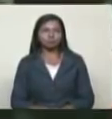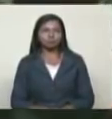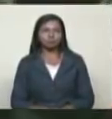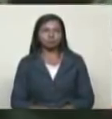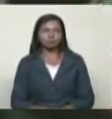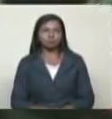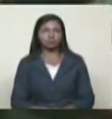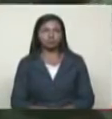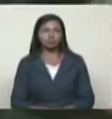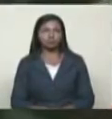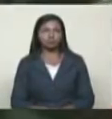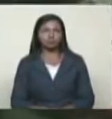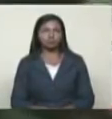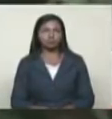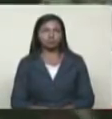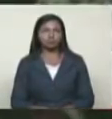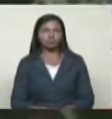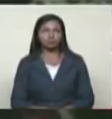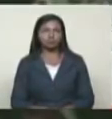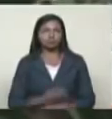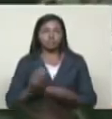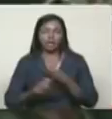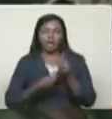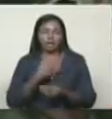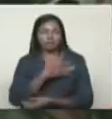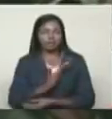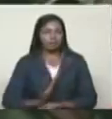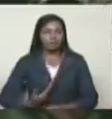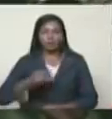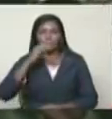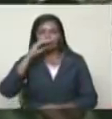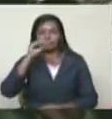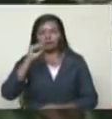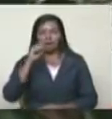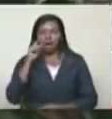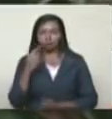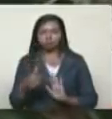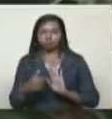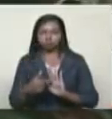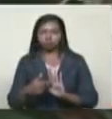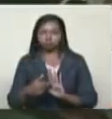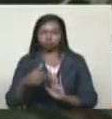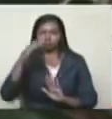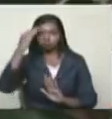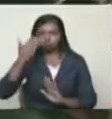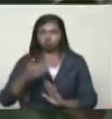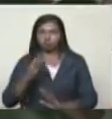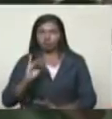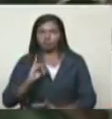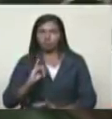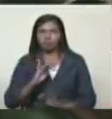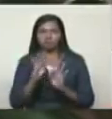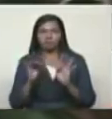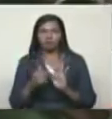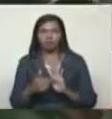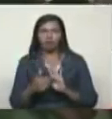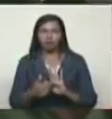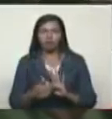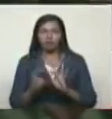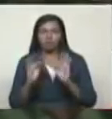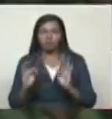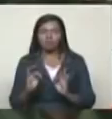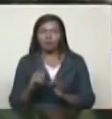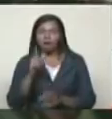Procede el comandante en jefe del cuerpo castrense en esta parada firme de reconocimiento a